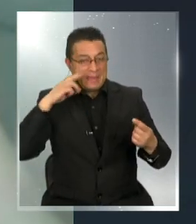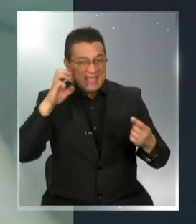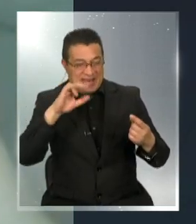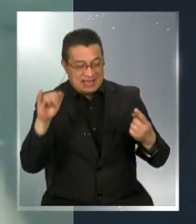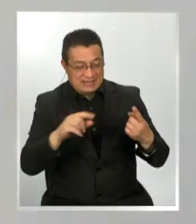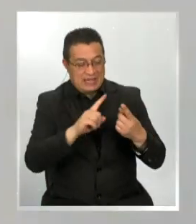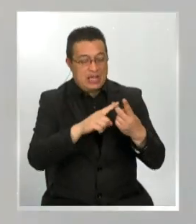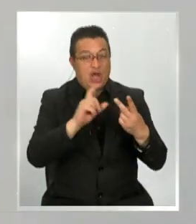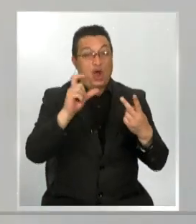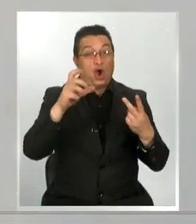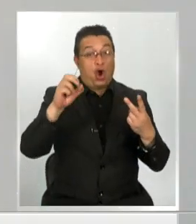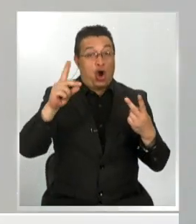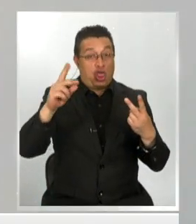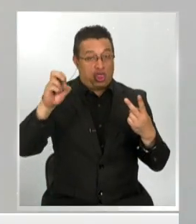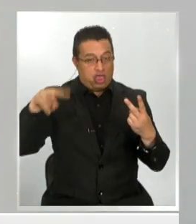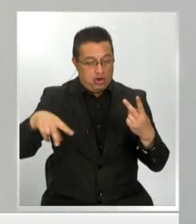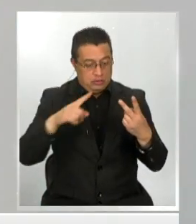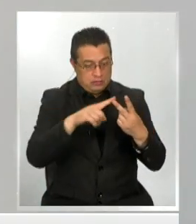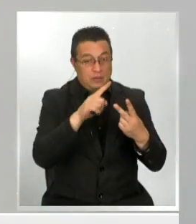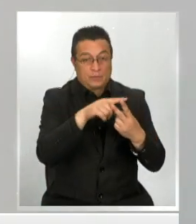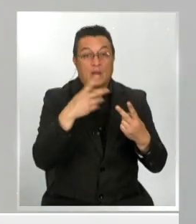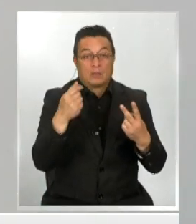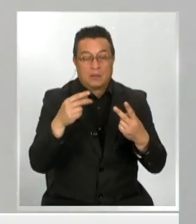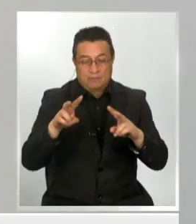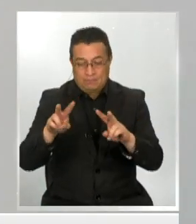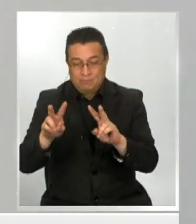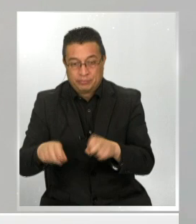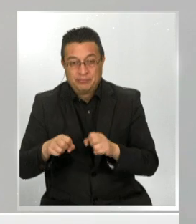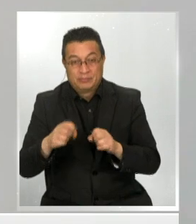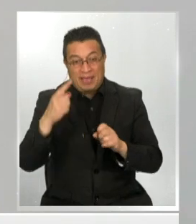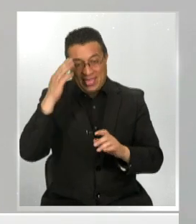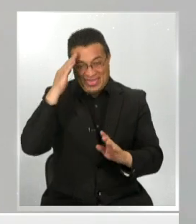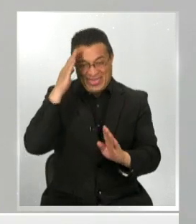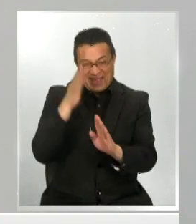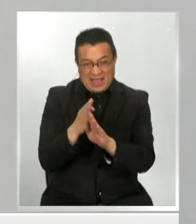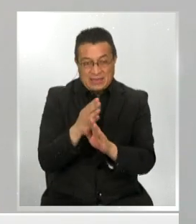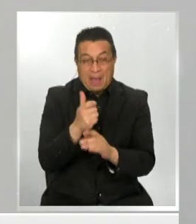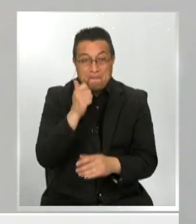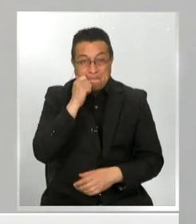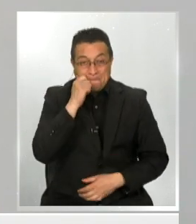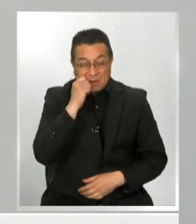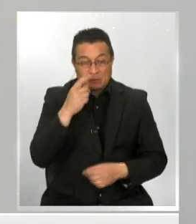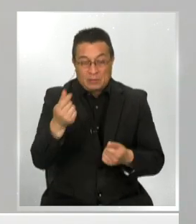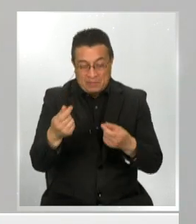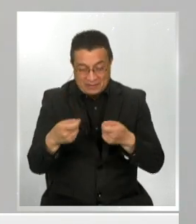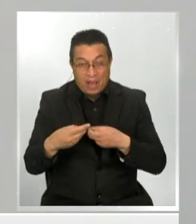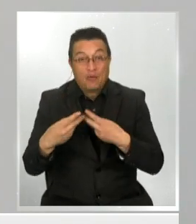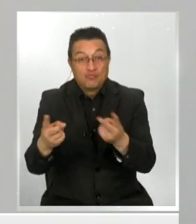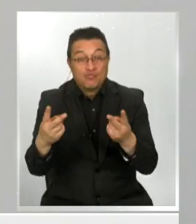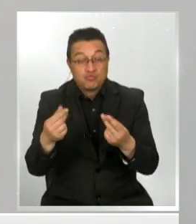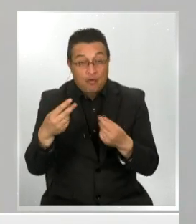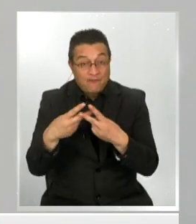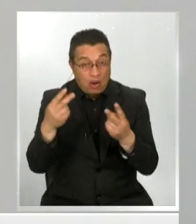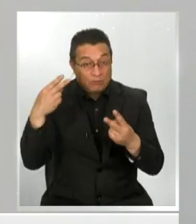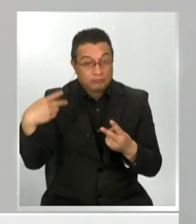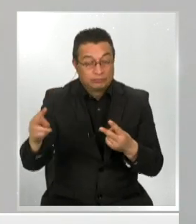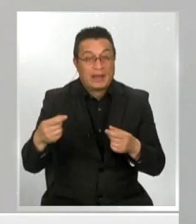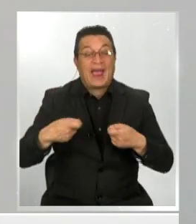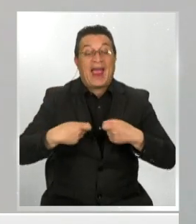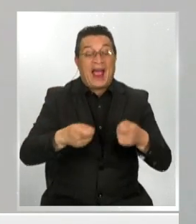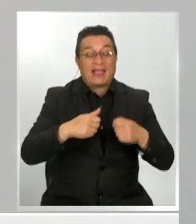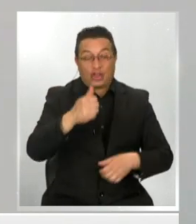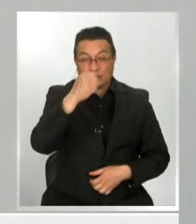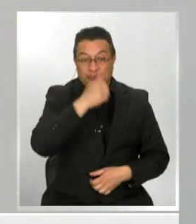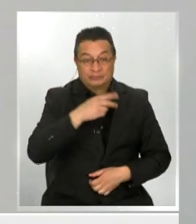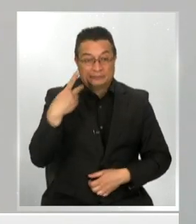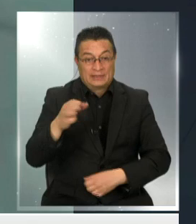Eduardo Gordon Valcarce, se apropió directa y personalmente de caudales públicos provenientes de gastos reservados